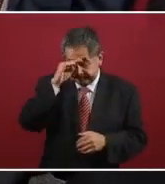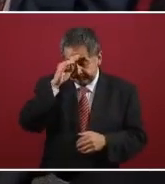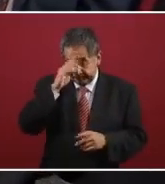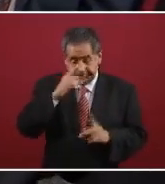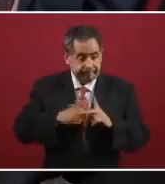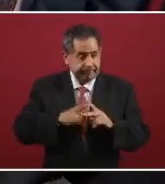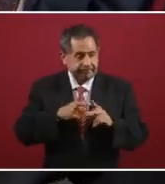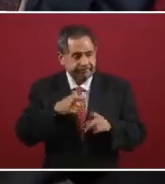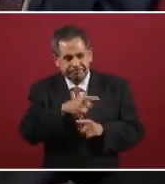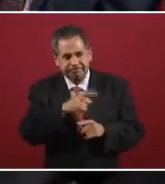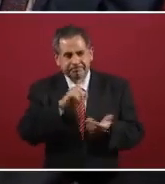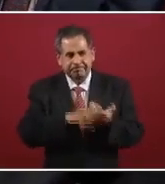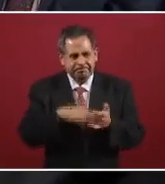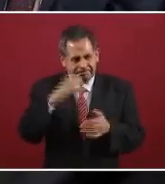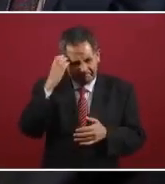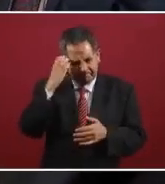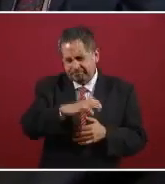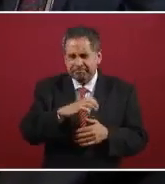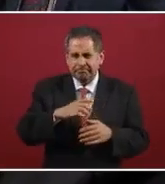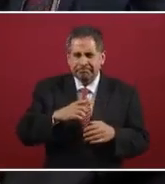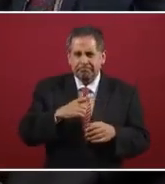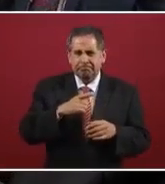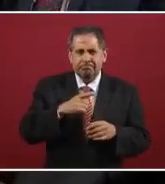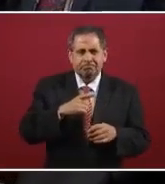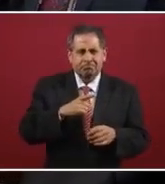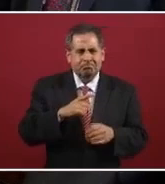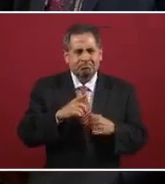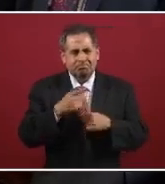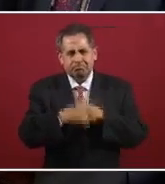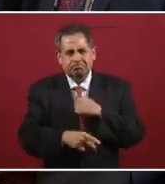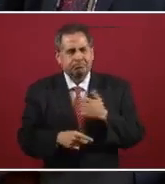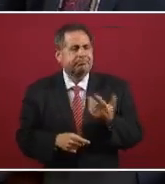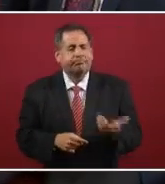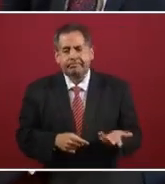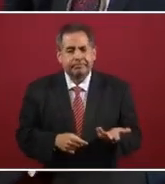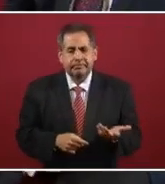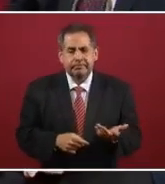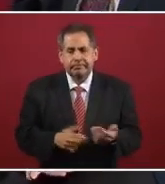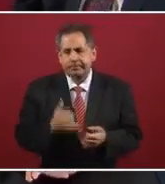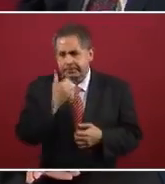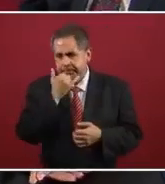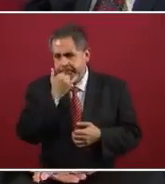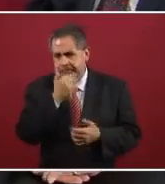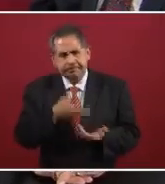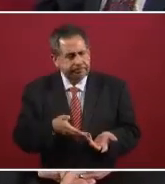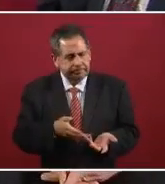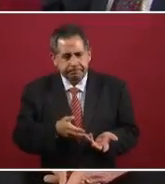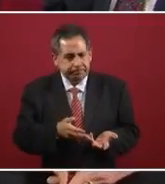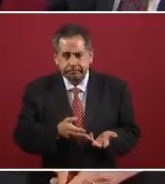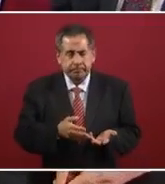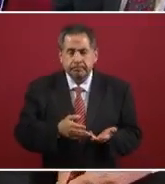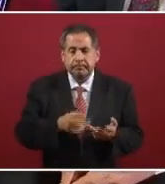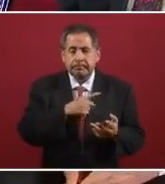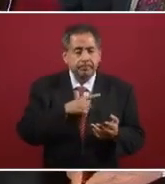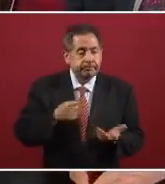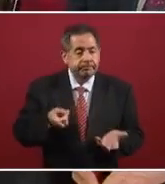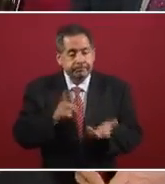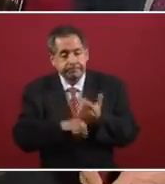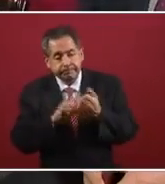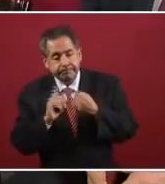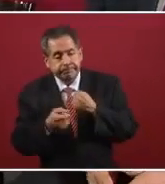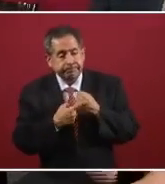de criminalidad como punto de entrada, vamos a caer, la inercia nos va a hacer caer en el mismo